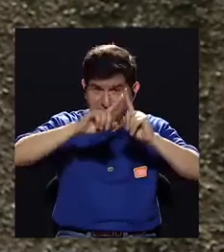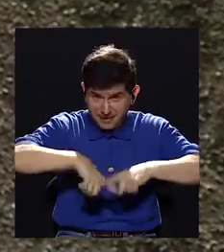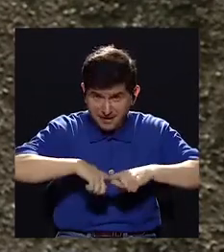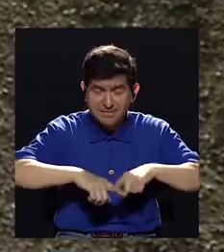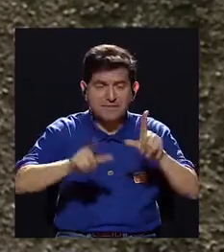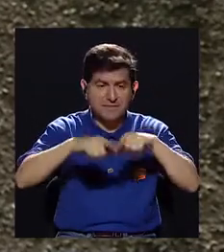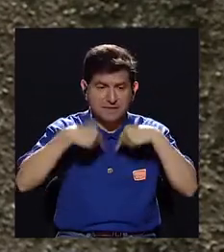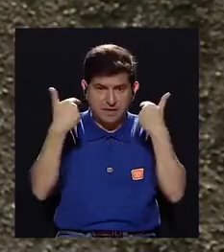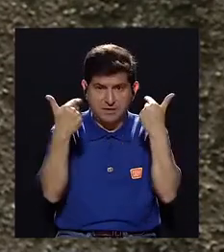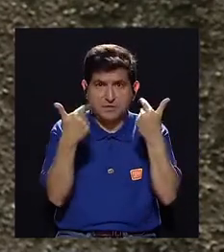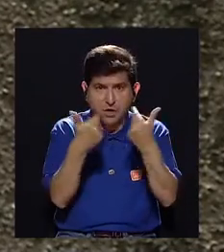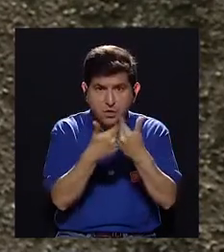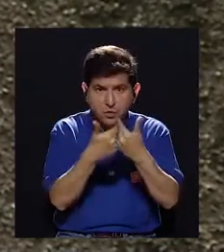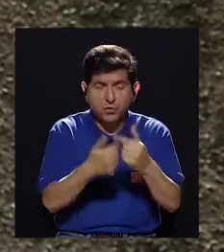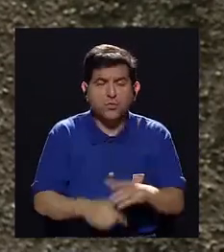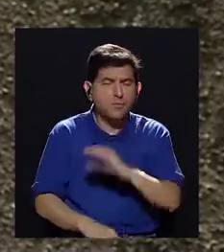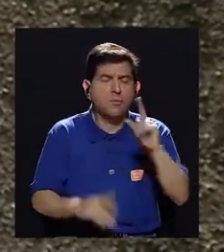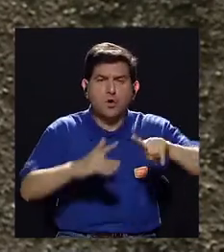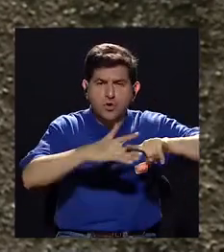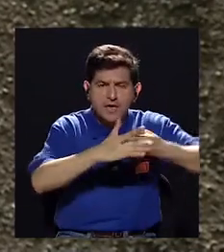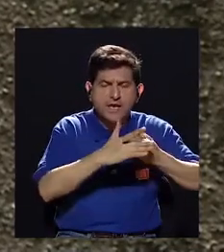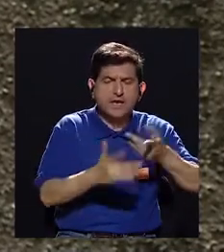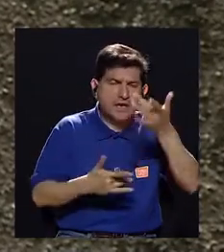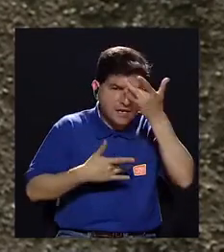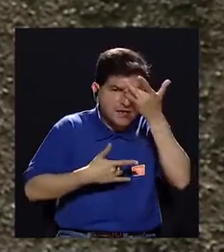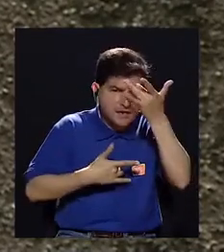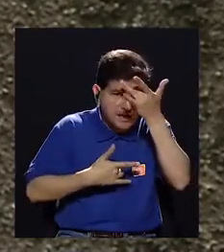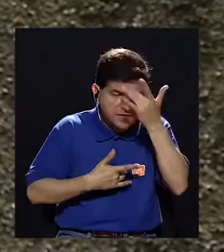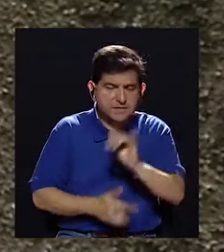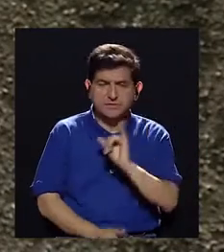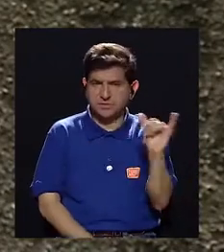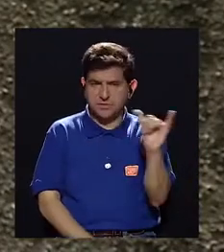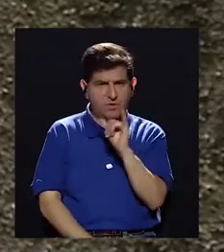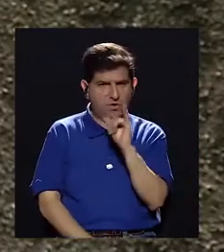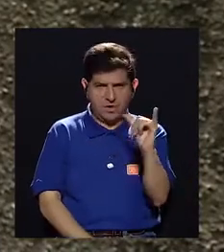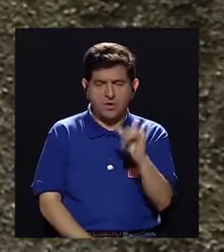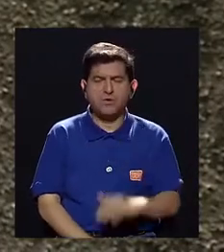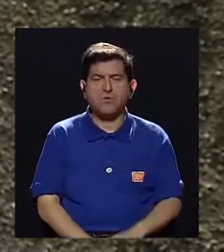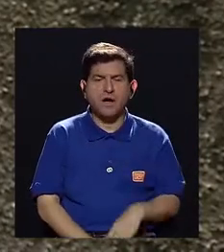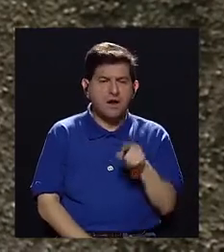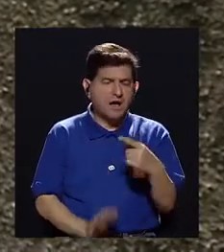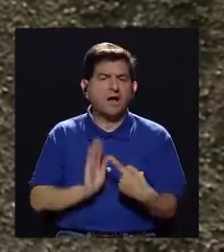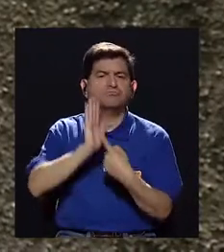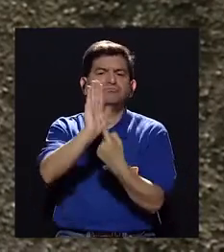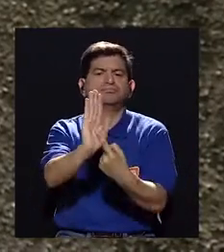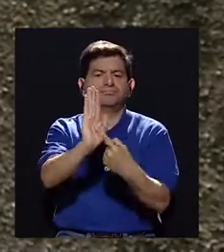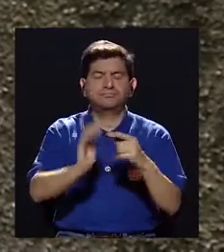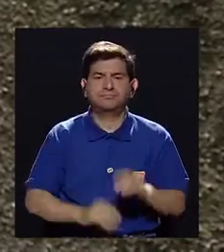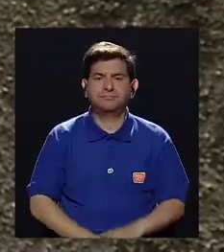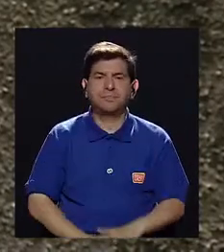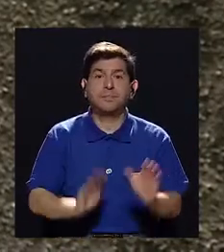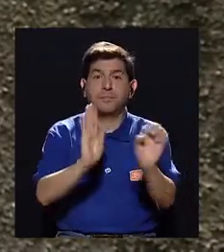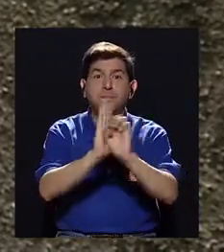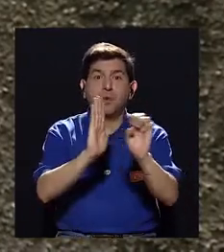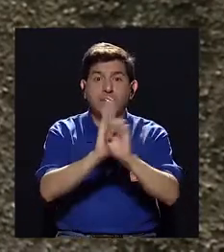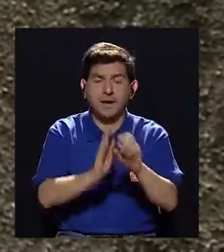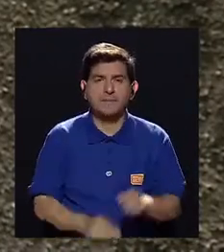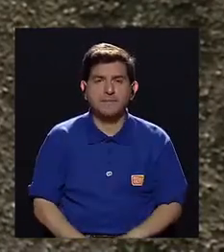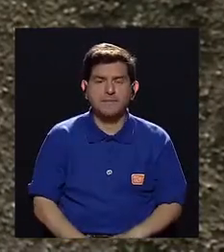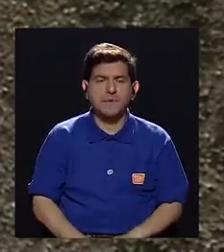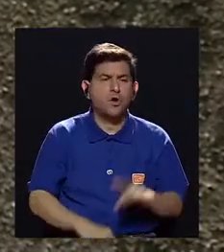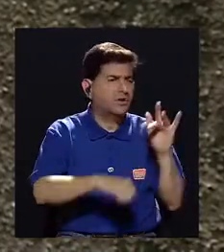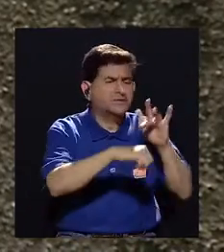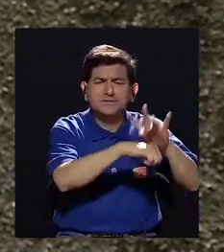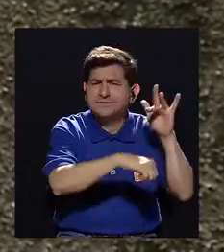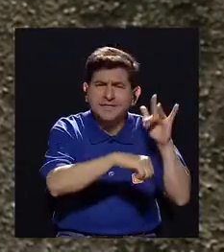dependiendo del grupo de edad y el inicio de la enfermedad, pues así se va a manifestar. Por ejemplo,